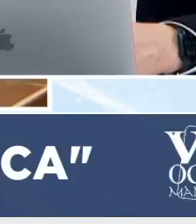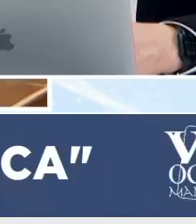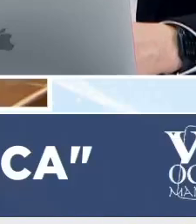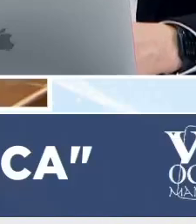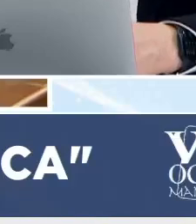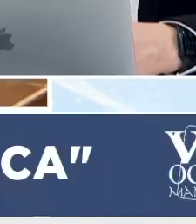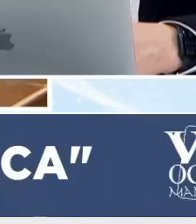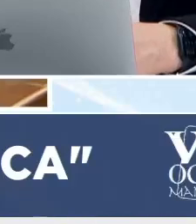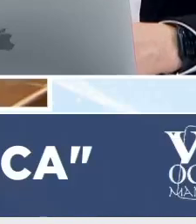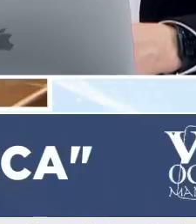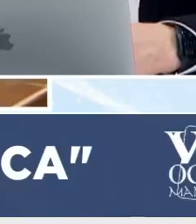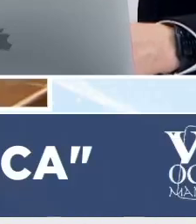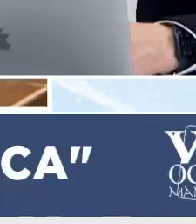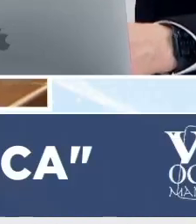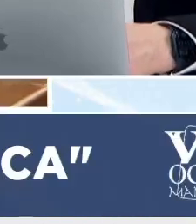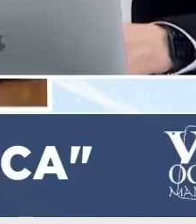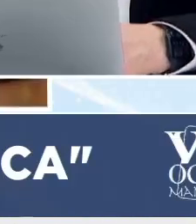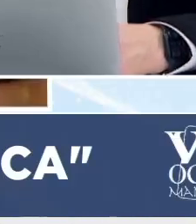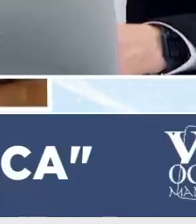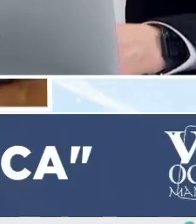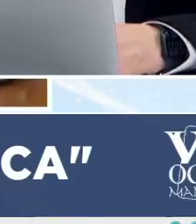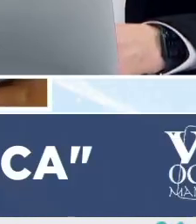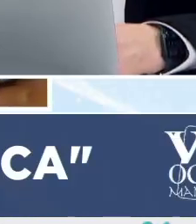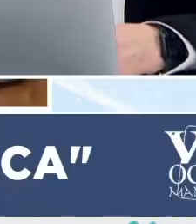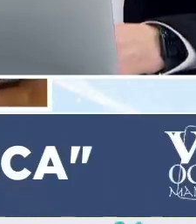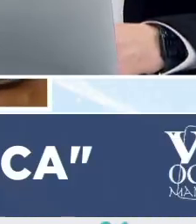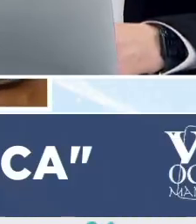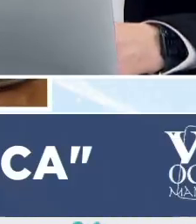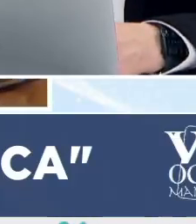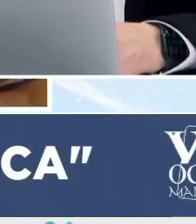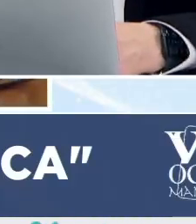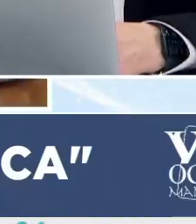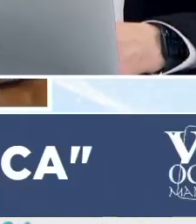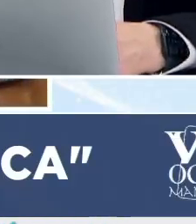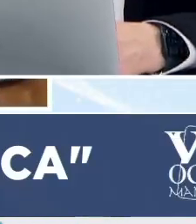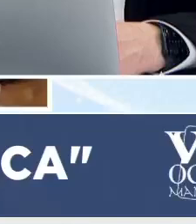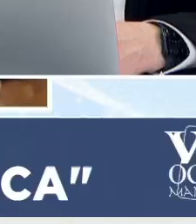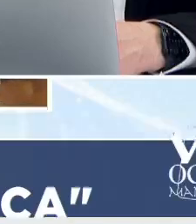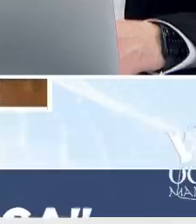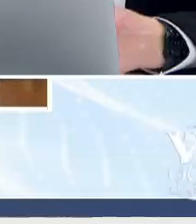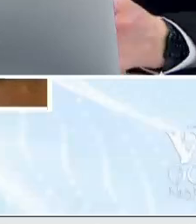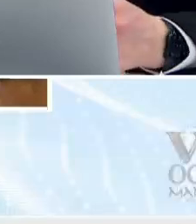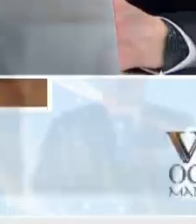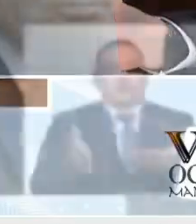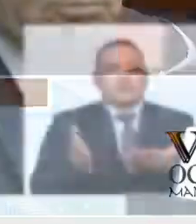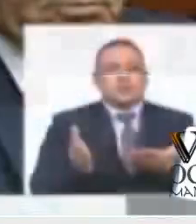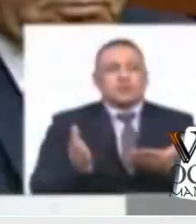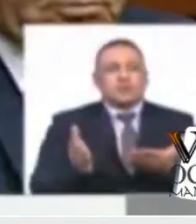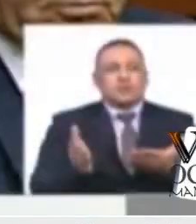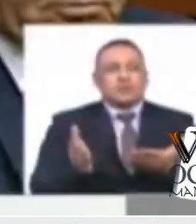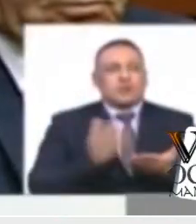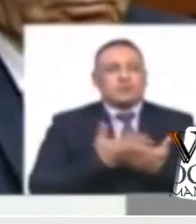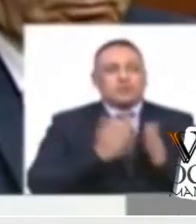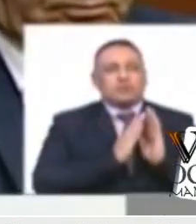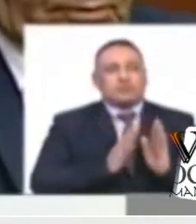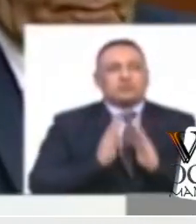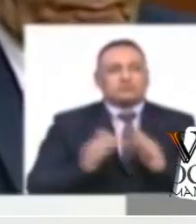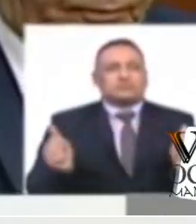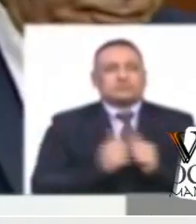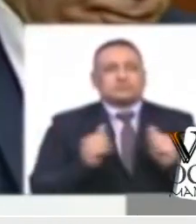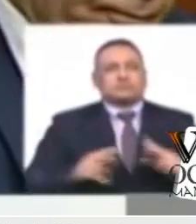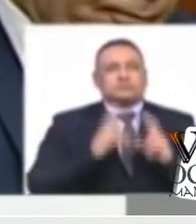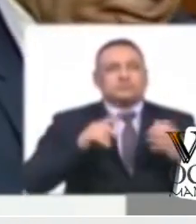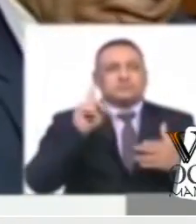en este momento. Este es el país de las mesas de trabajo. Zarzaburo se defendió con sus descargos. Vamos a escucharlo. No